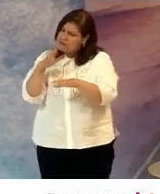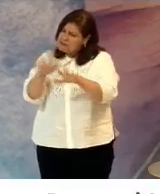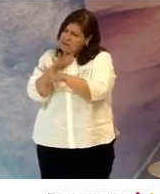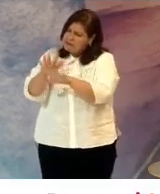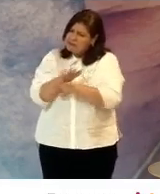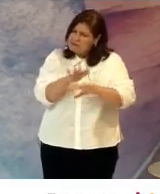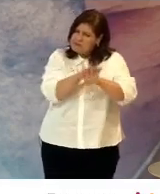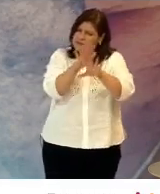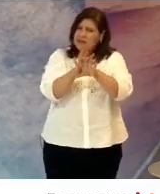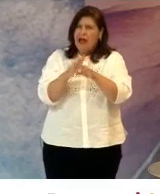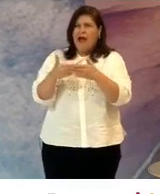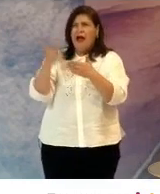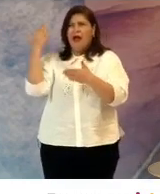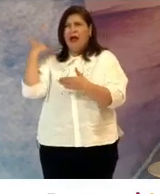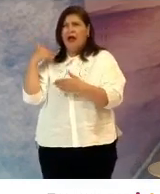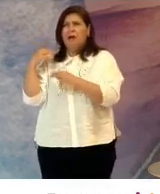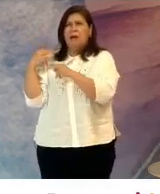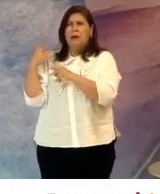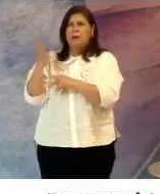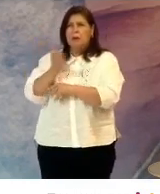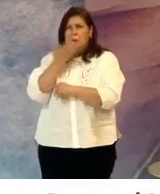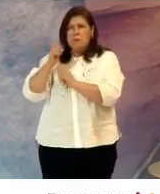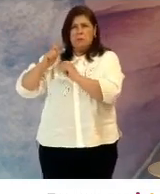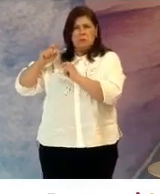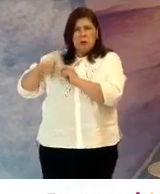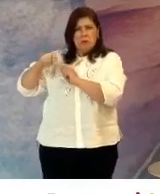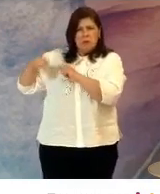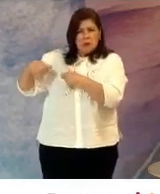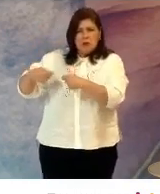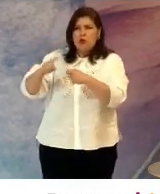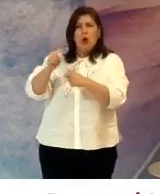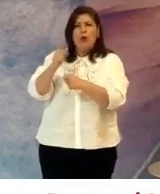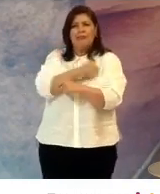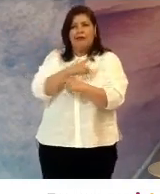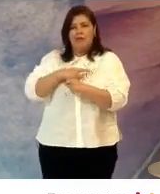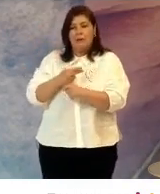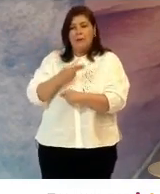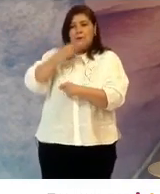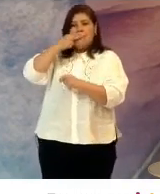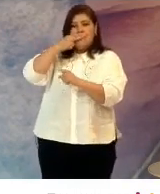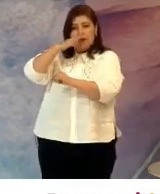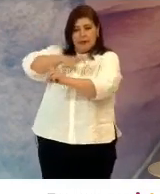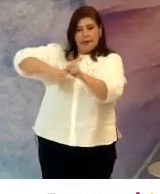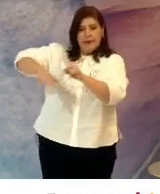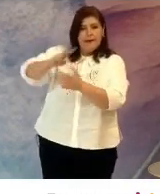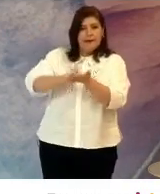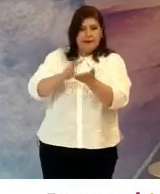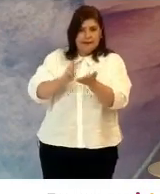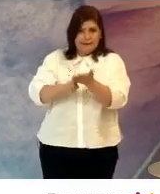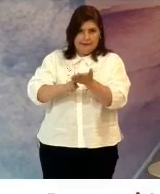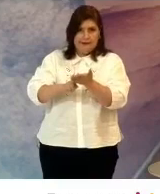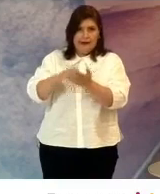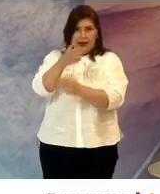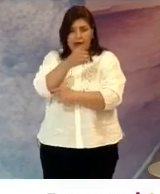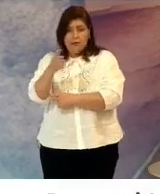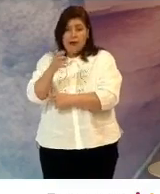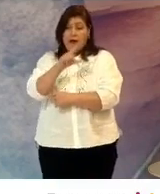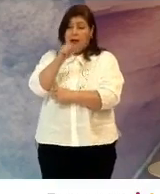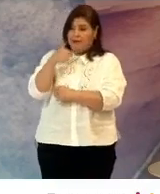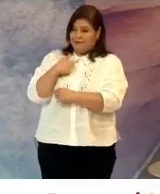de una manera tradicional a una manera que considerara la biodiversidad. Y crecer para mí en un lugar